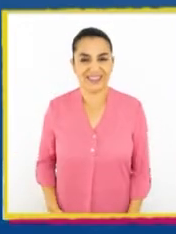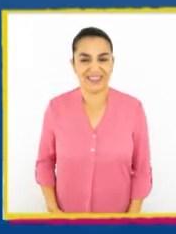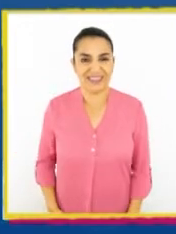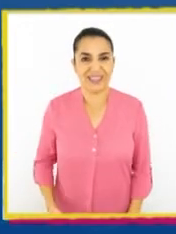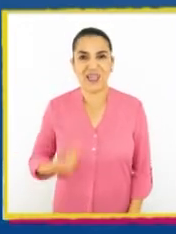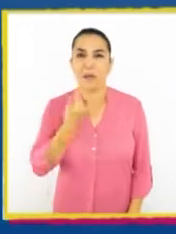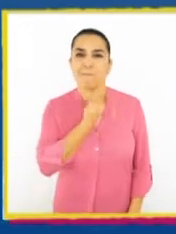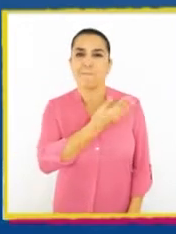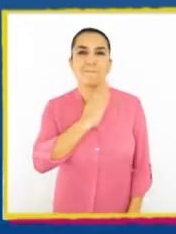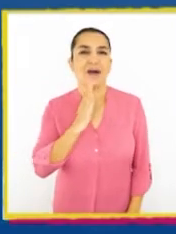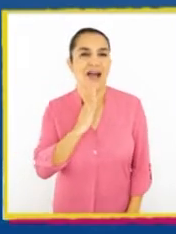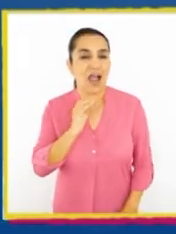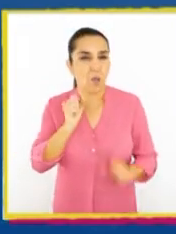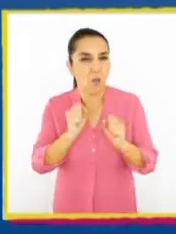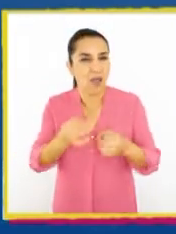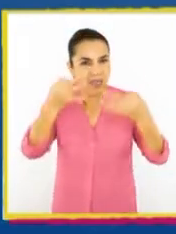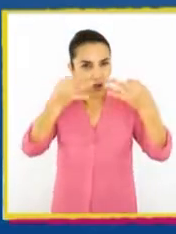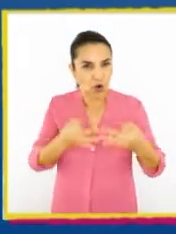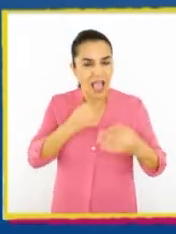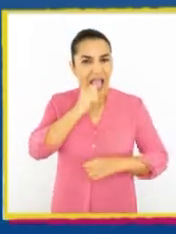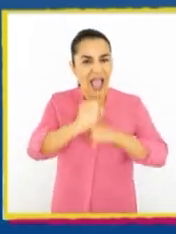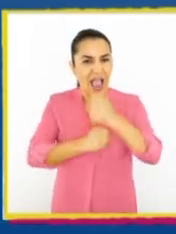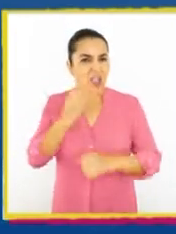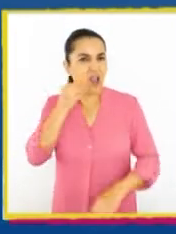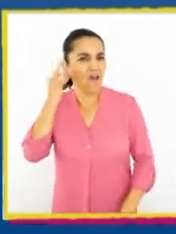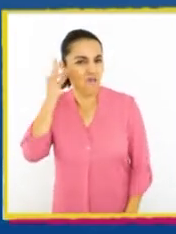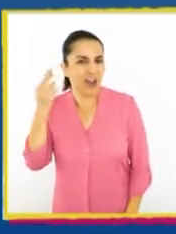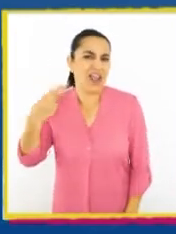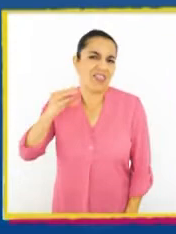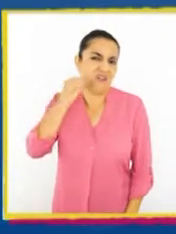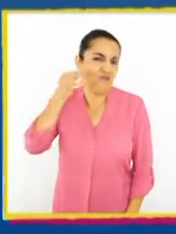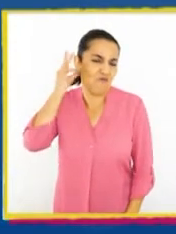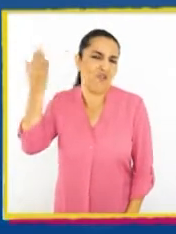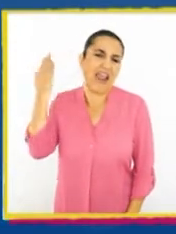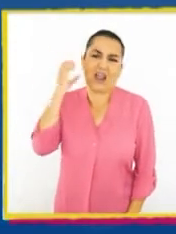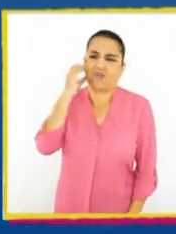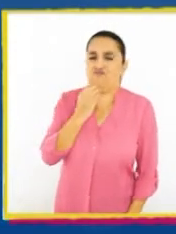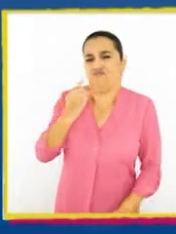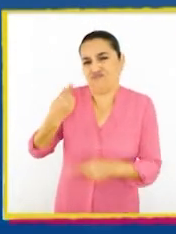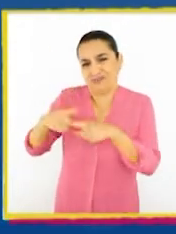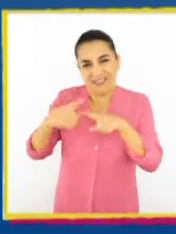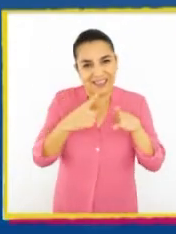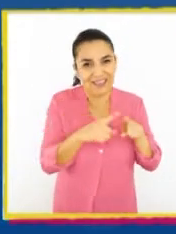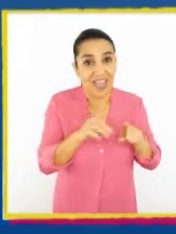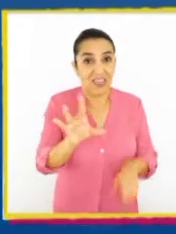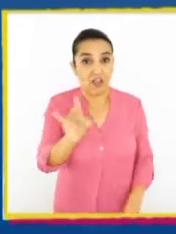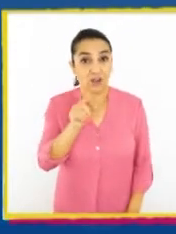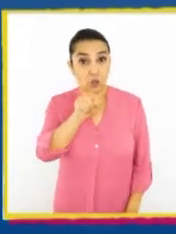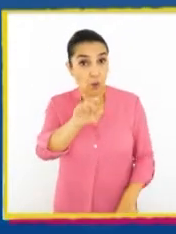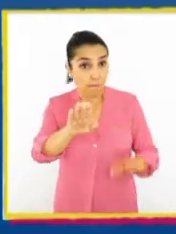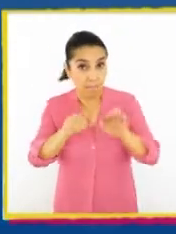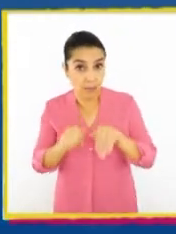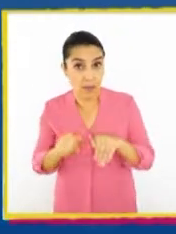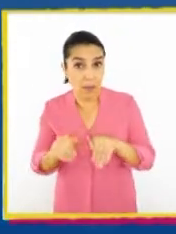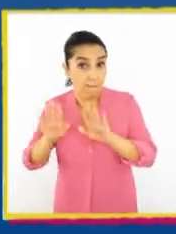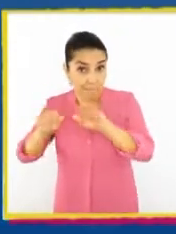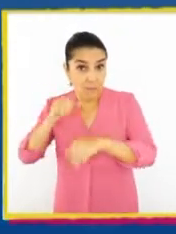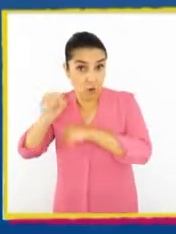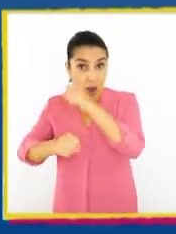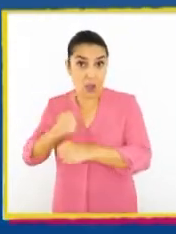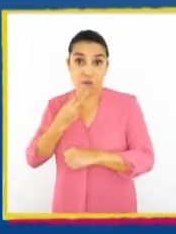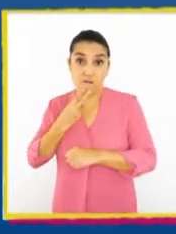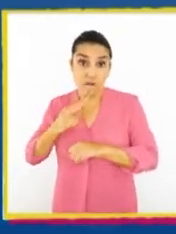ecuación. Y Maca, puedes calcular el año de tu abuela, bisabuela, de Arturo Prat, entre otros. Y así descubrir tú misma si